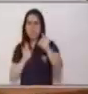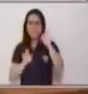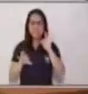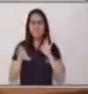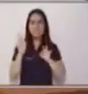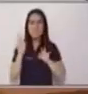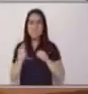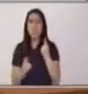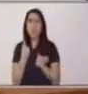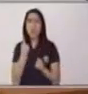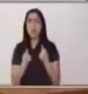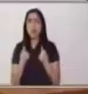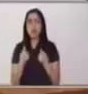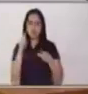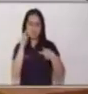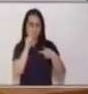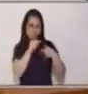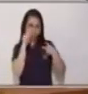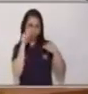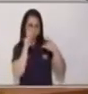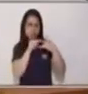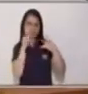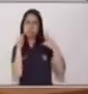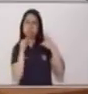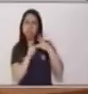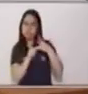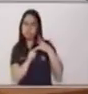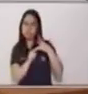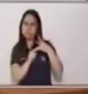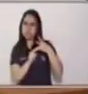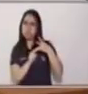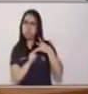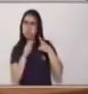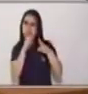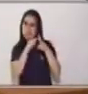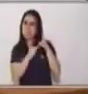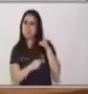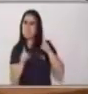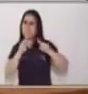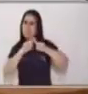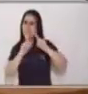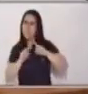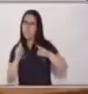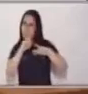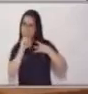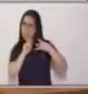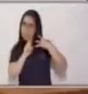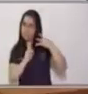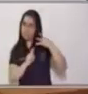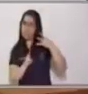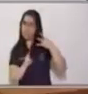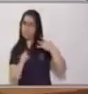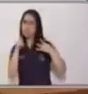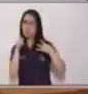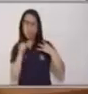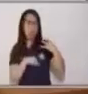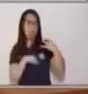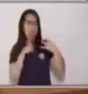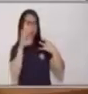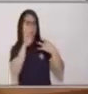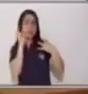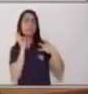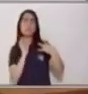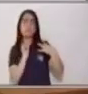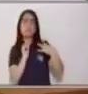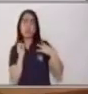preguntas, si críticas, literales o inferenciales, vas a trabajar en una